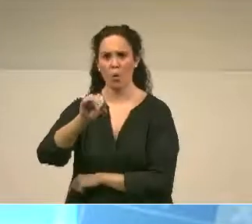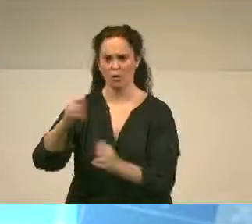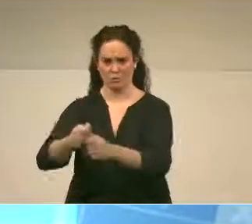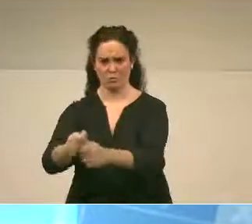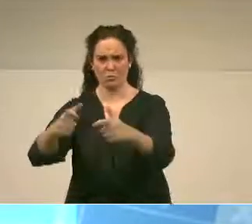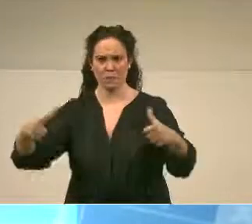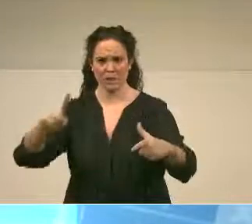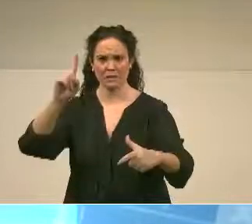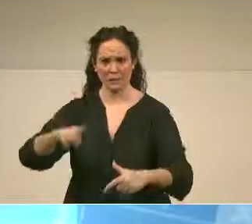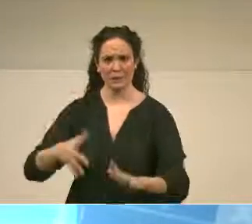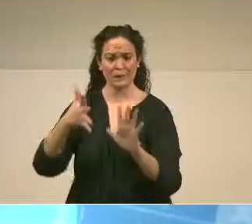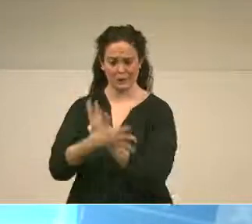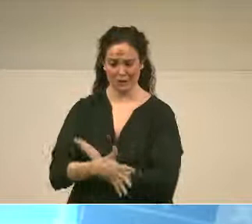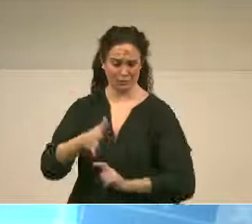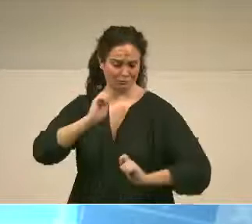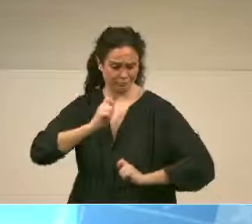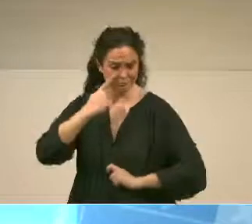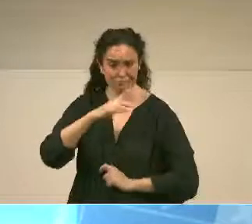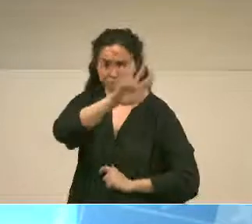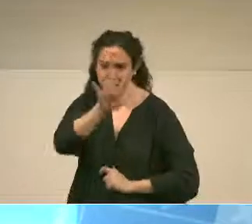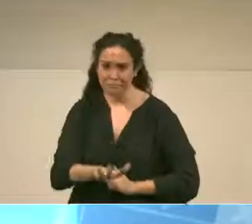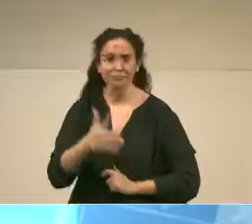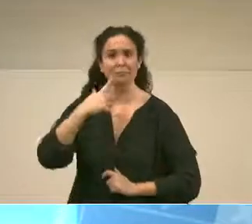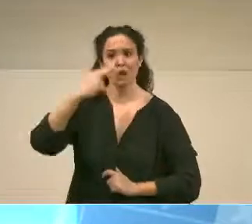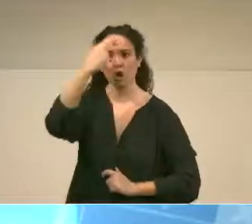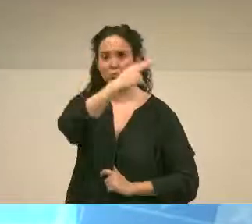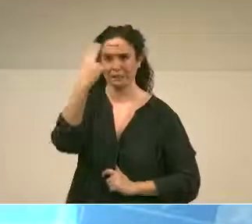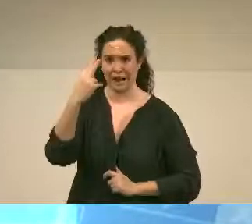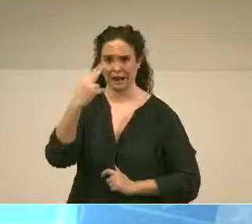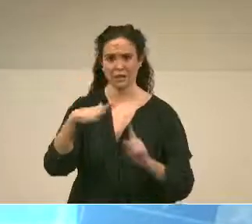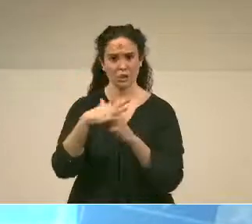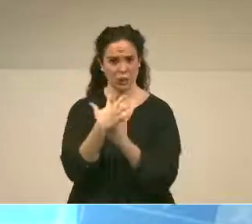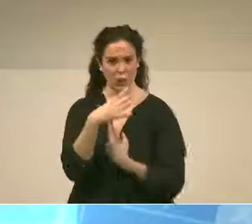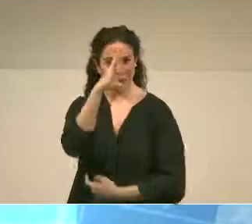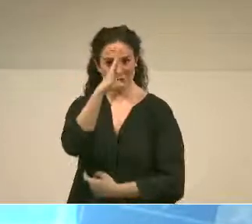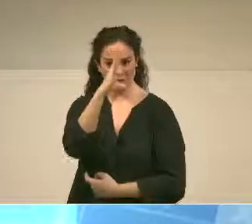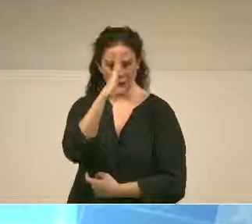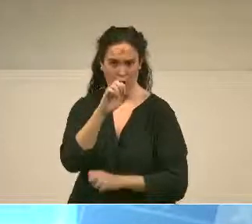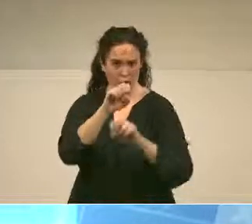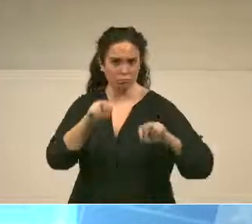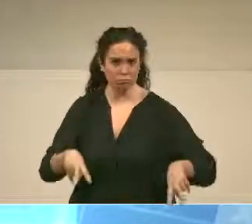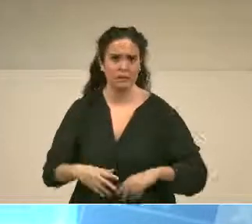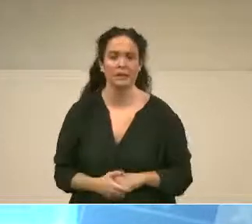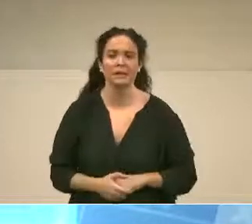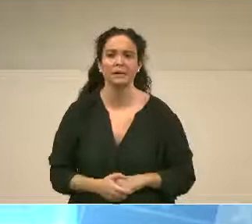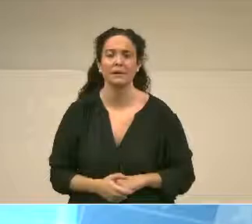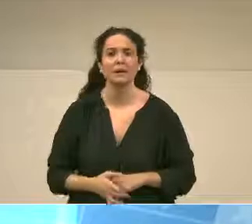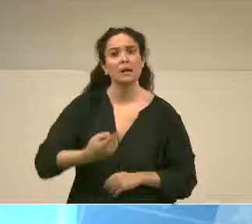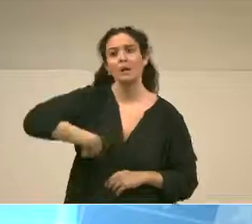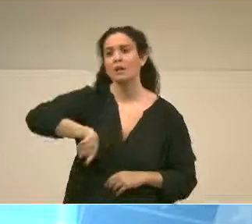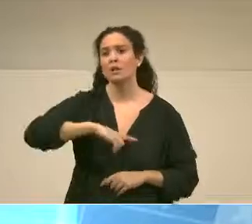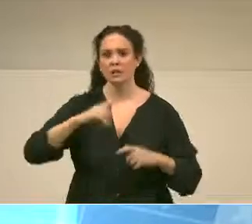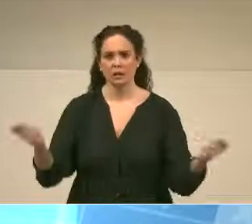en nuestros centros de asistencia. En paralelo, continuamos con la campaña de vacunación.